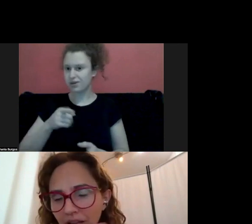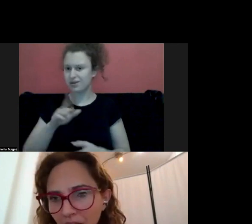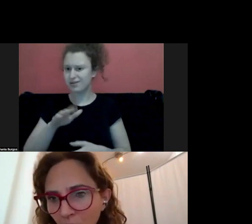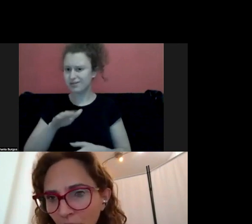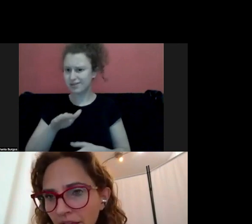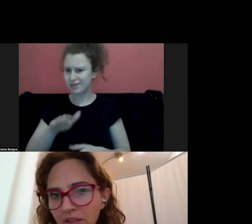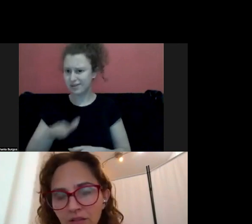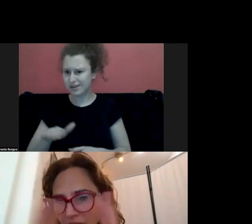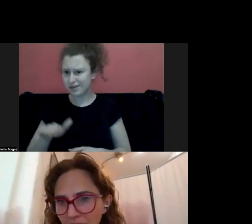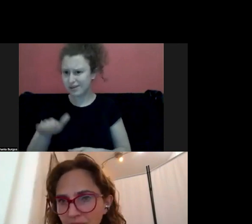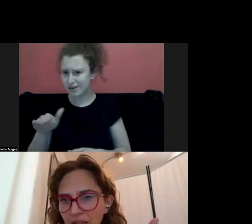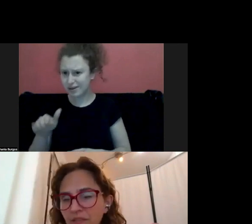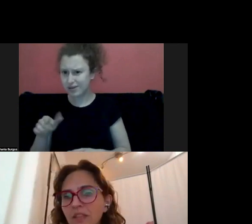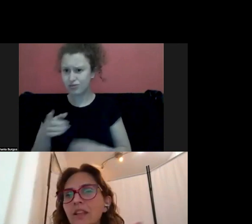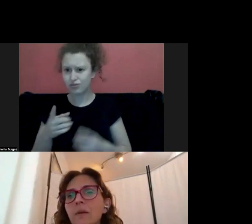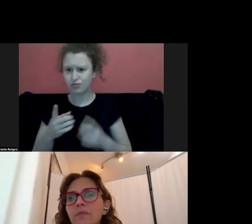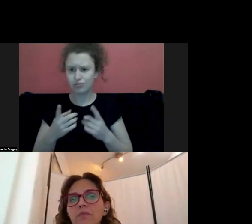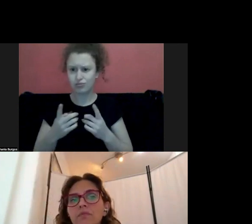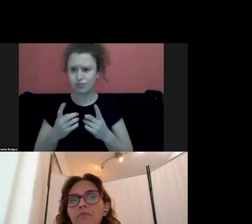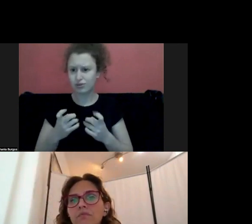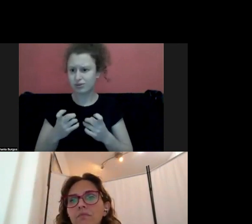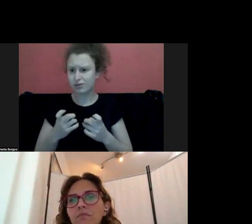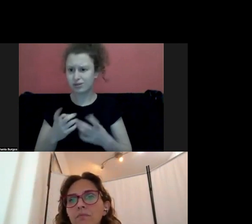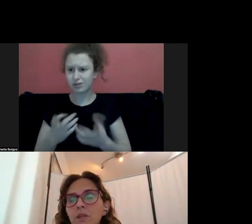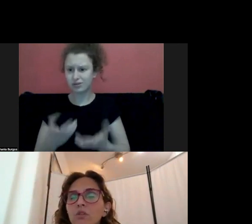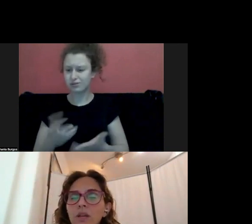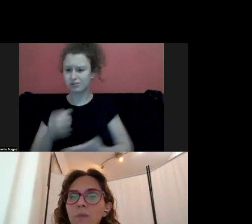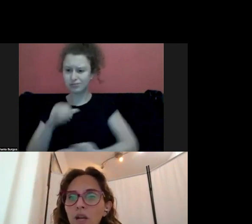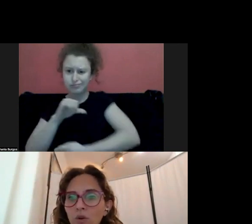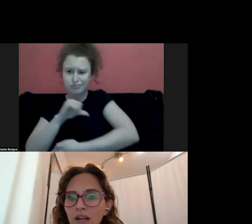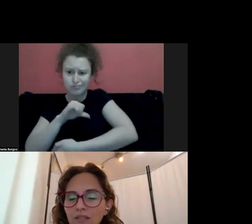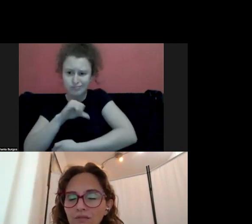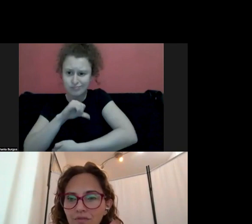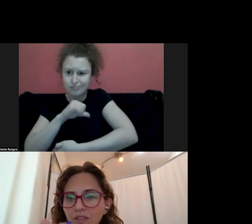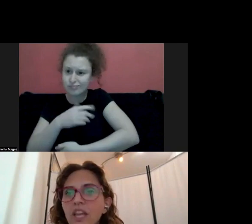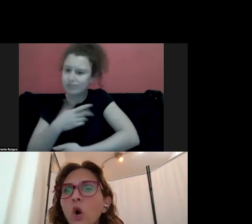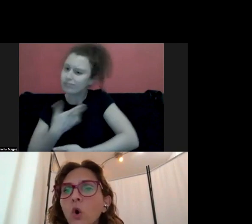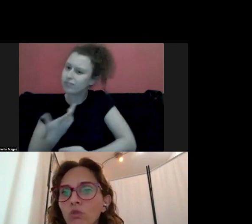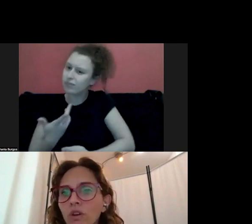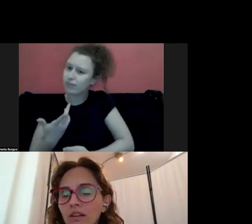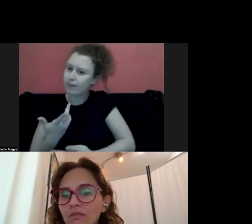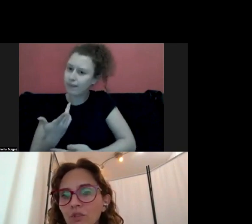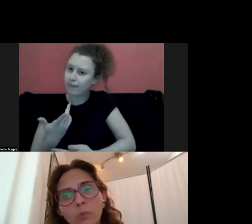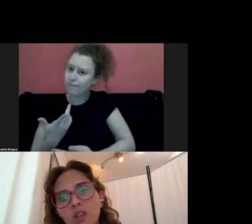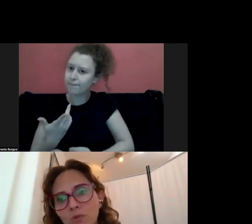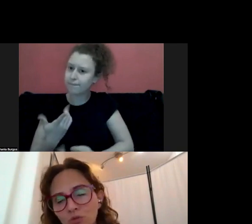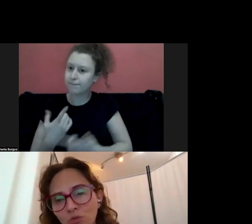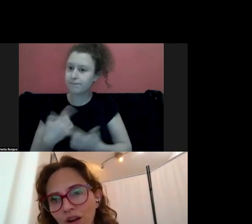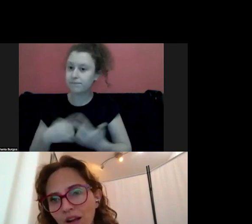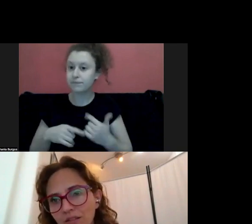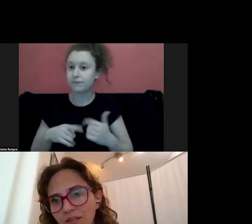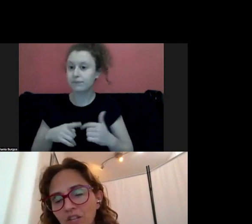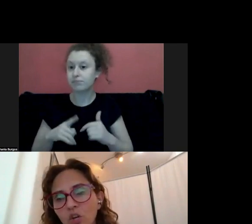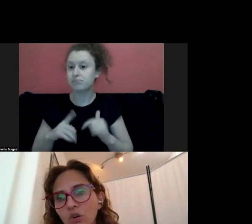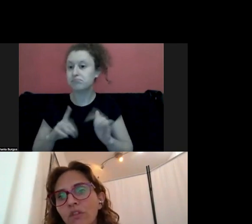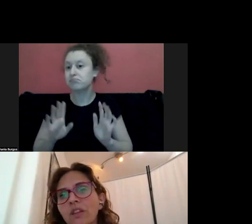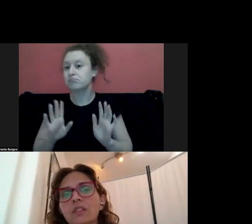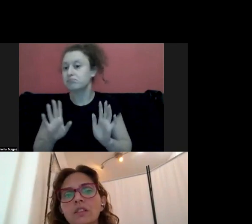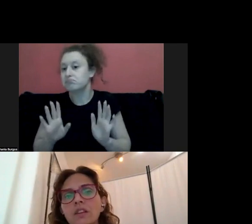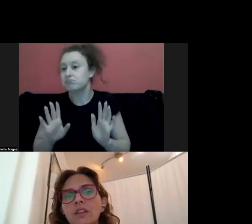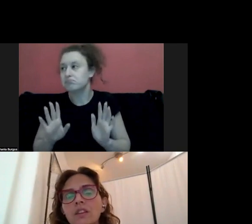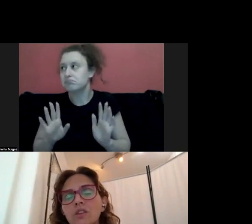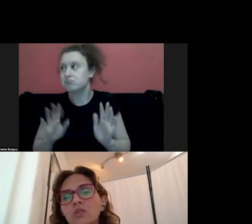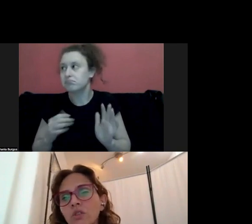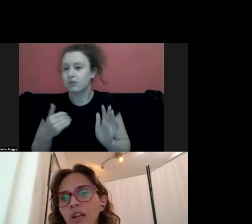mordidas cruzadas, etcétera. Pero ¿quién valora y quién juzga? No podemos juzgar sin